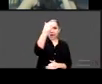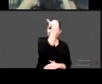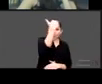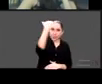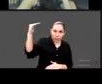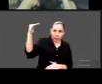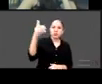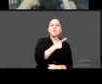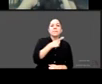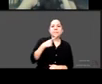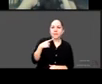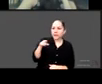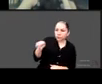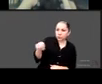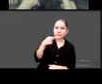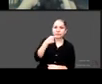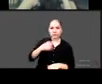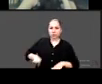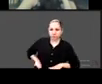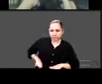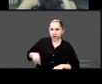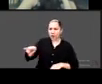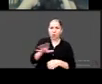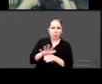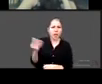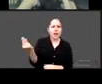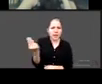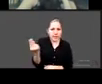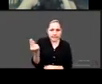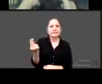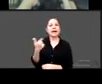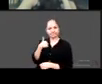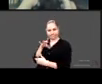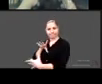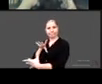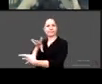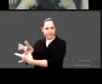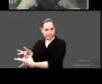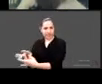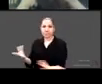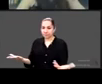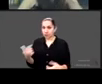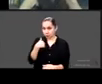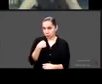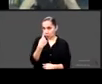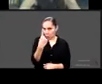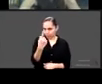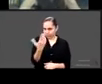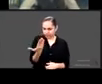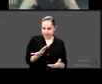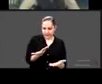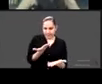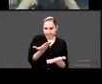necesidades de ese niño, de esa niña. Y entonces la pregunta clave hoy que yo les dejaría es, mi hijo, mi hija que se está portando